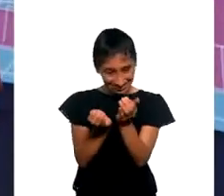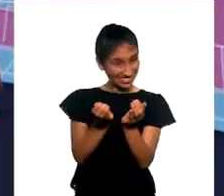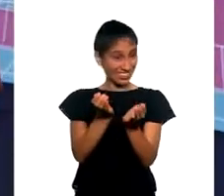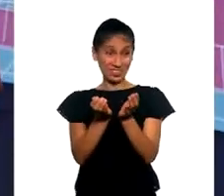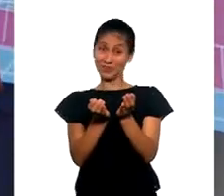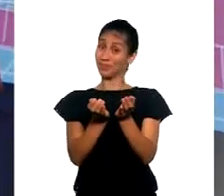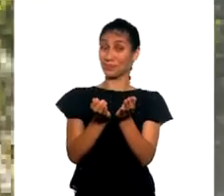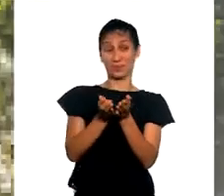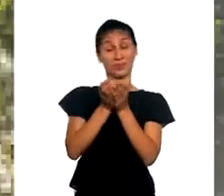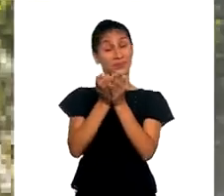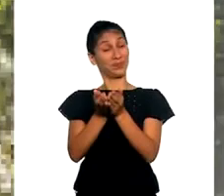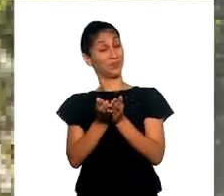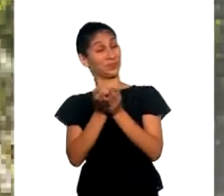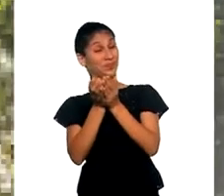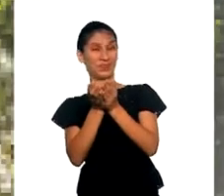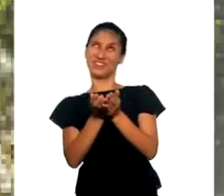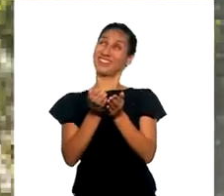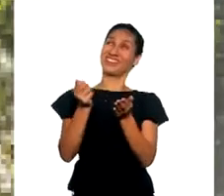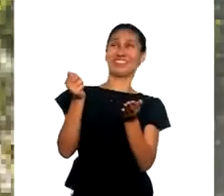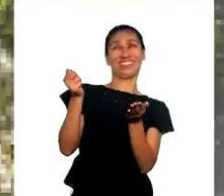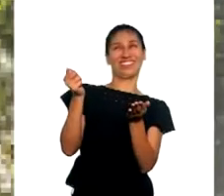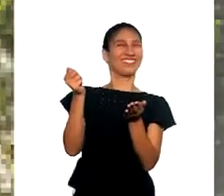a veces